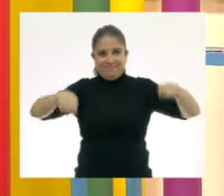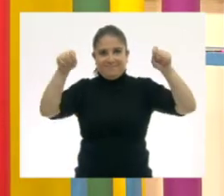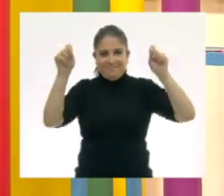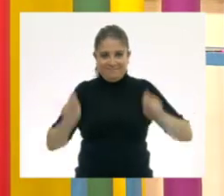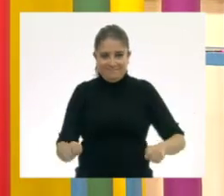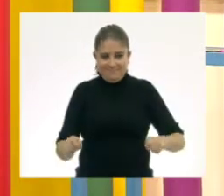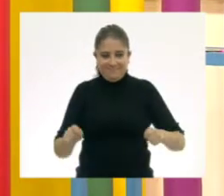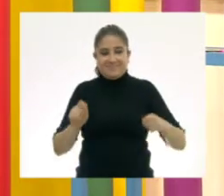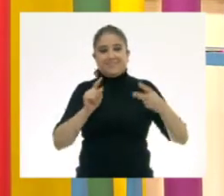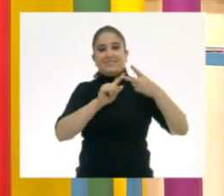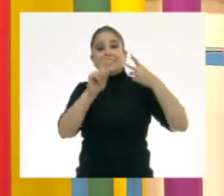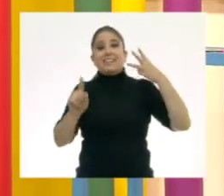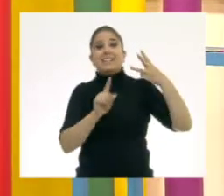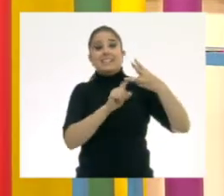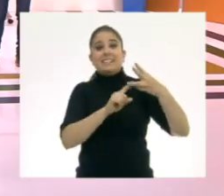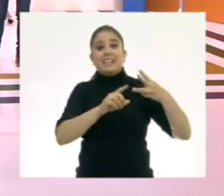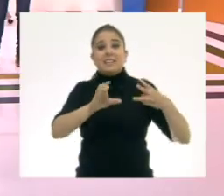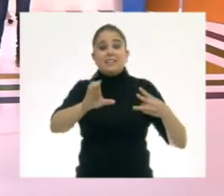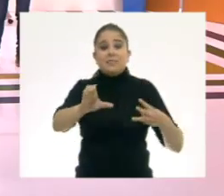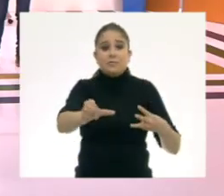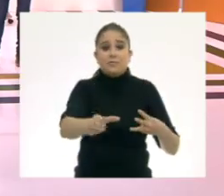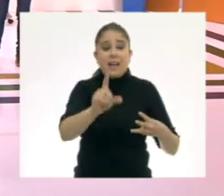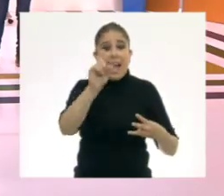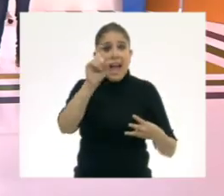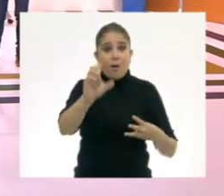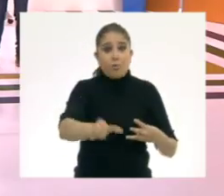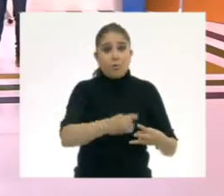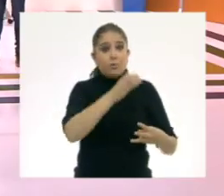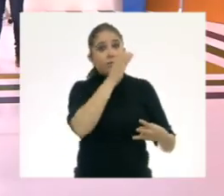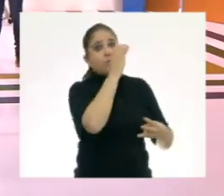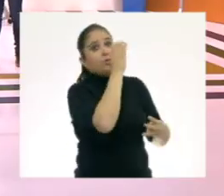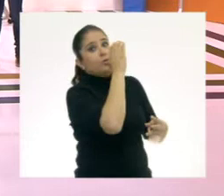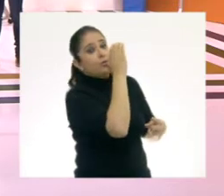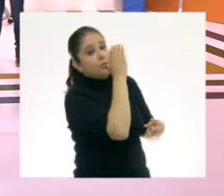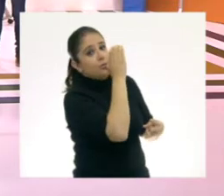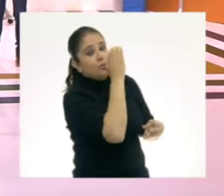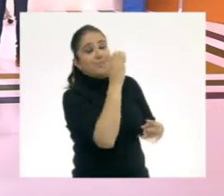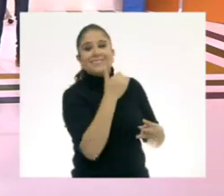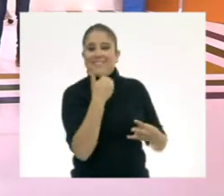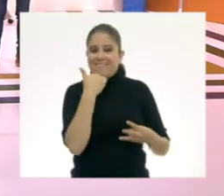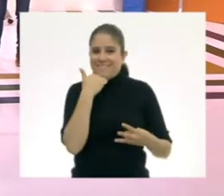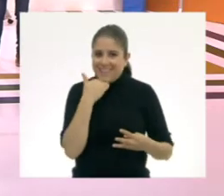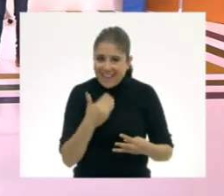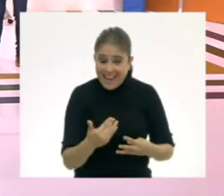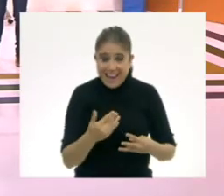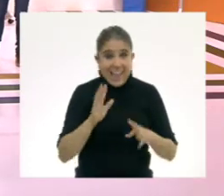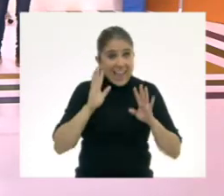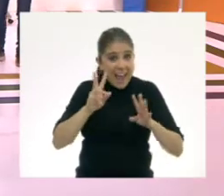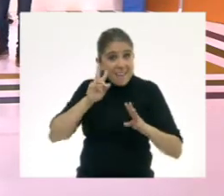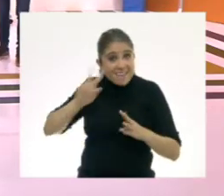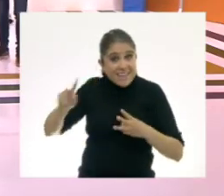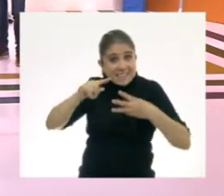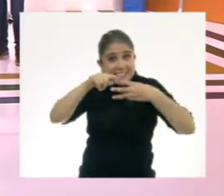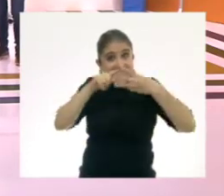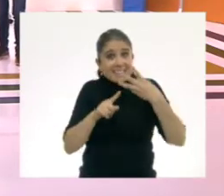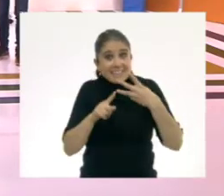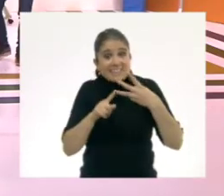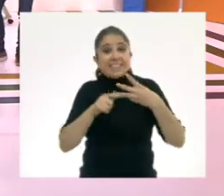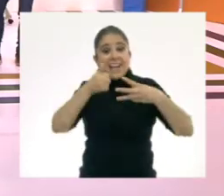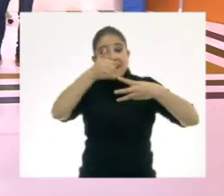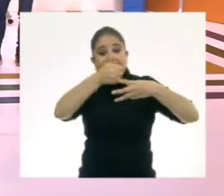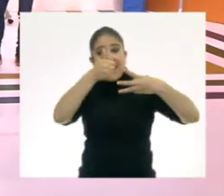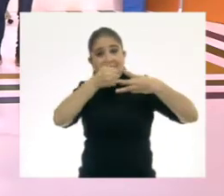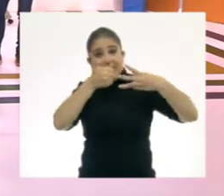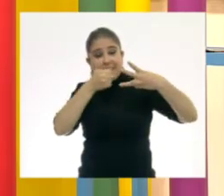sacudir. Ajá. Tercera, el agua. Muy bien. Si te fijan, cada uno de